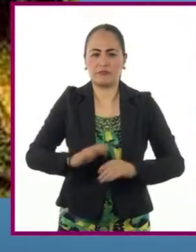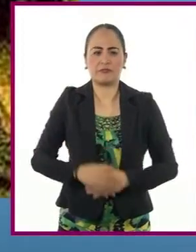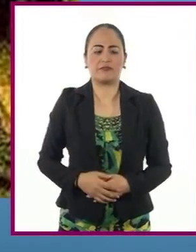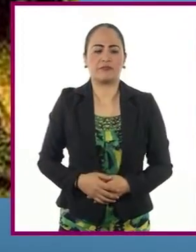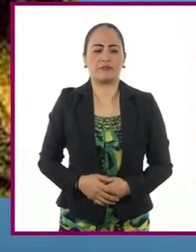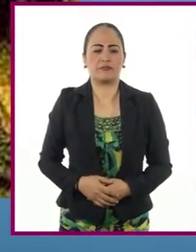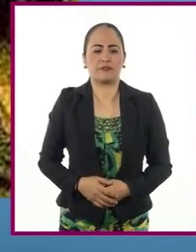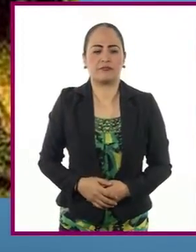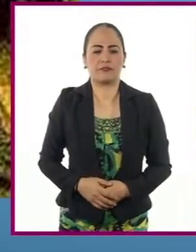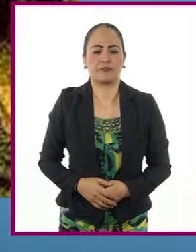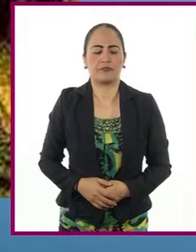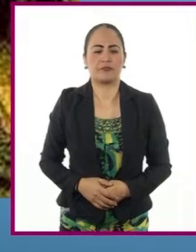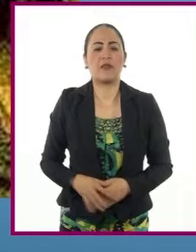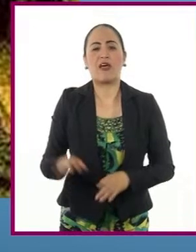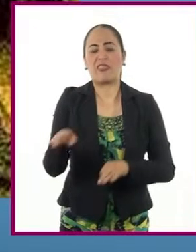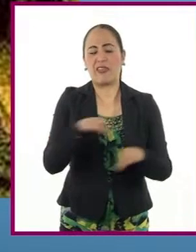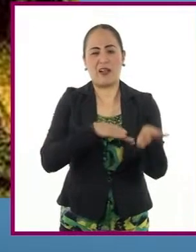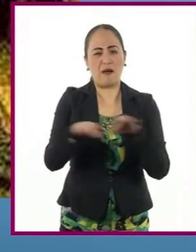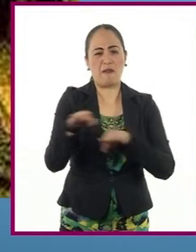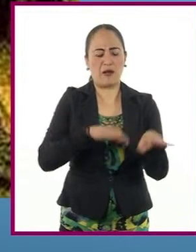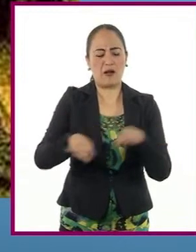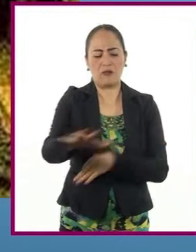El trabajo en la encomienda era